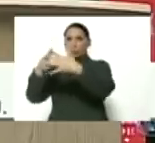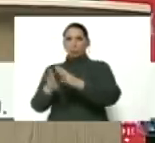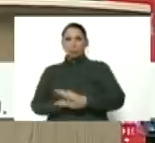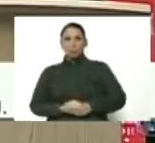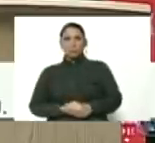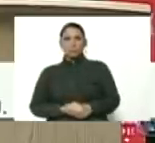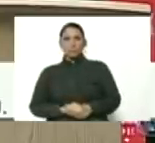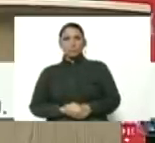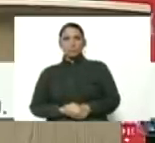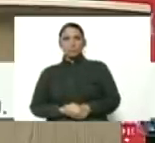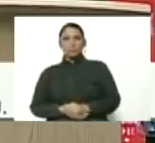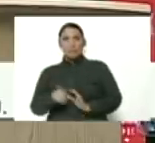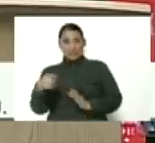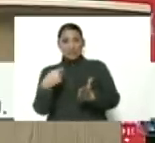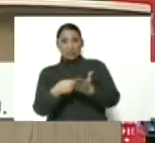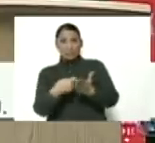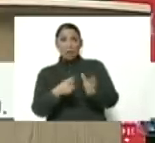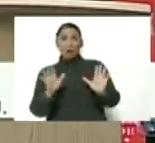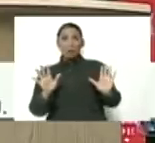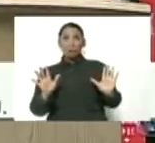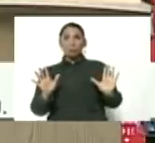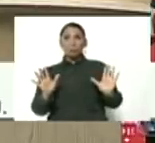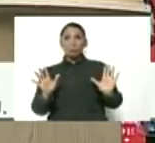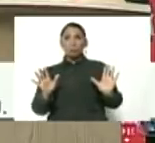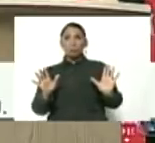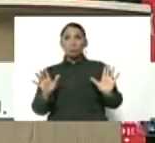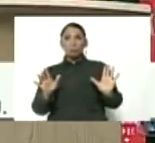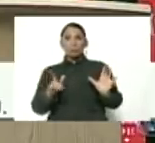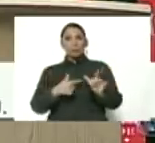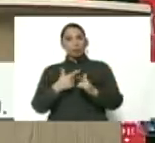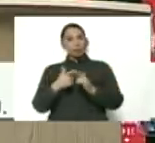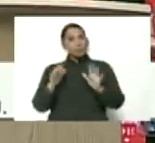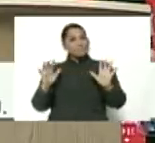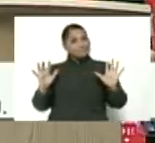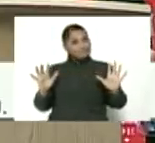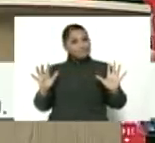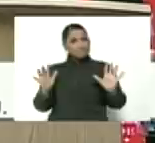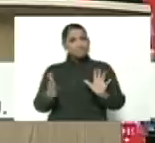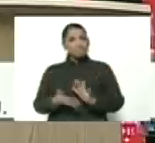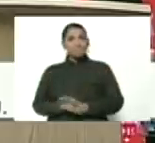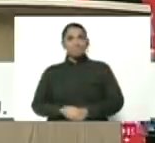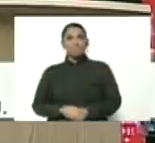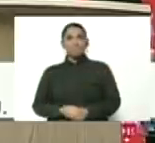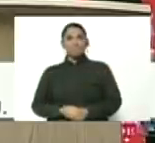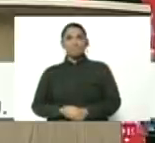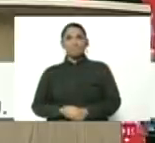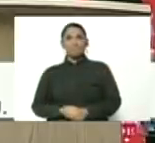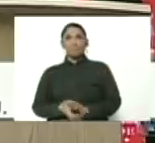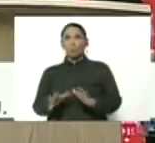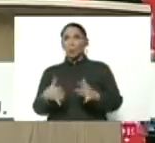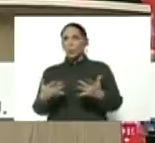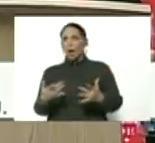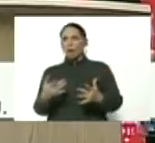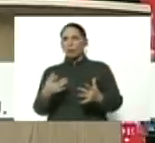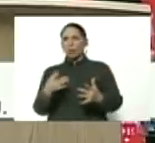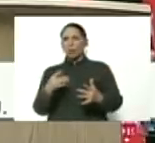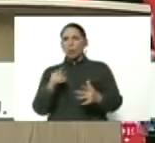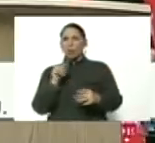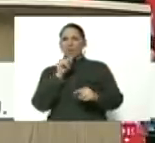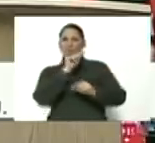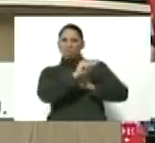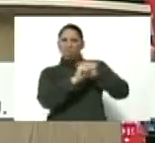Estados Unidos de Norteamérica. Así que cuando señala Juan